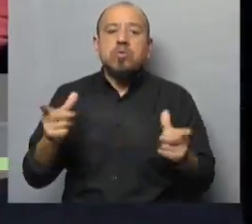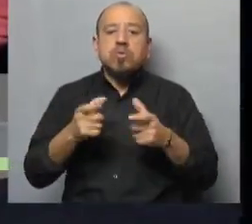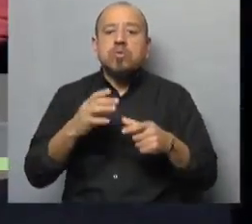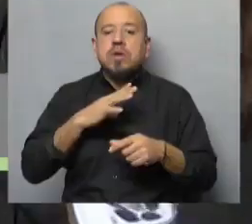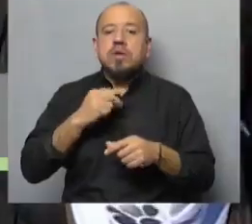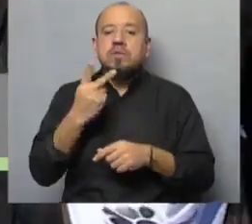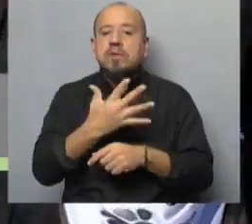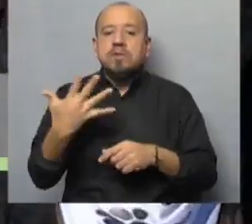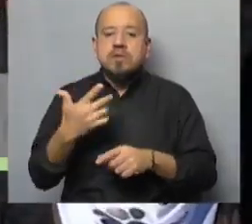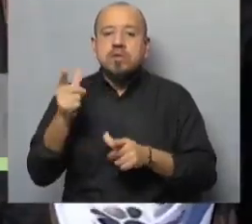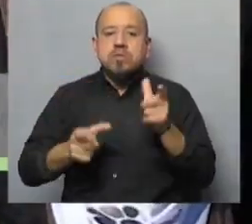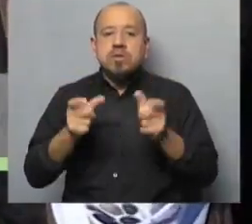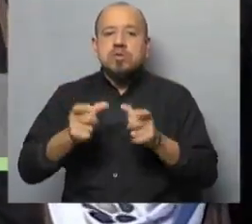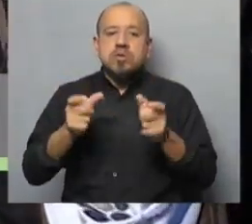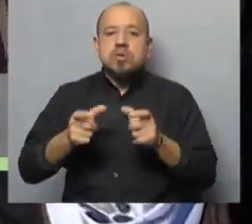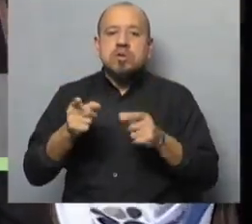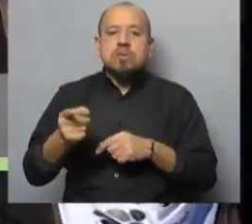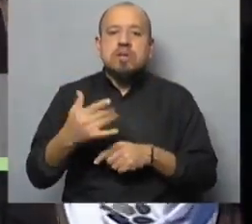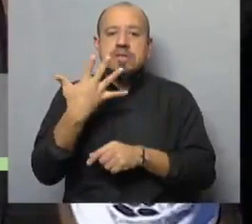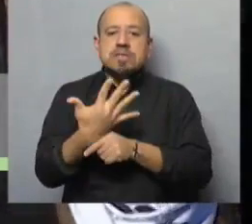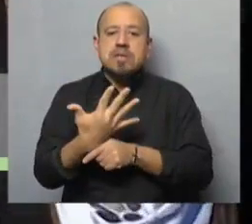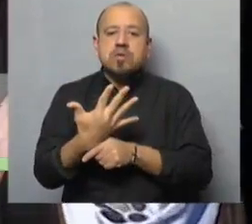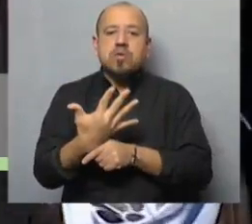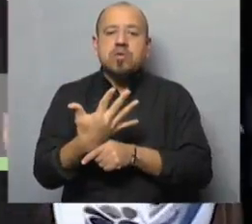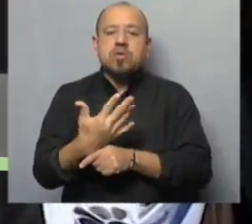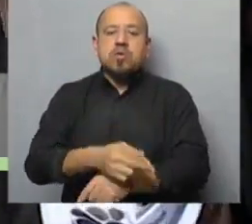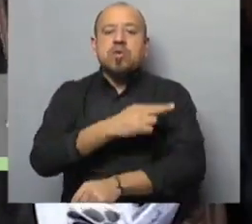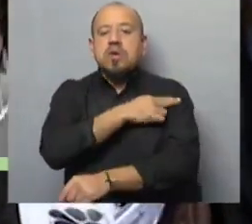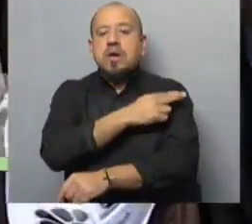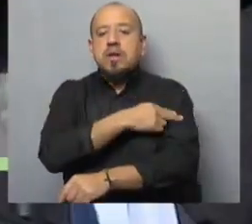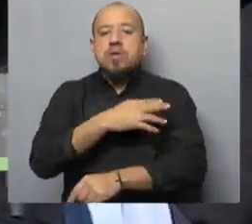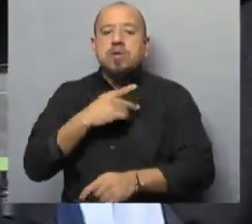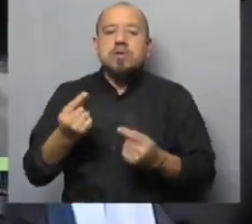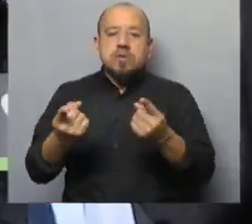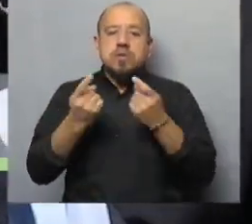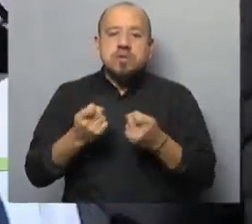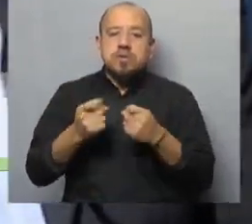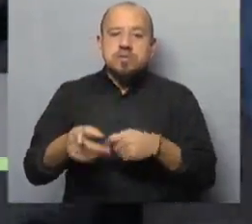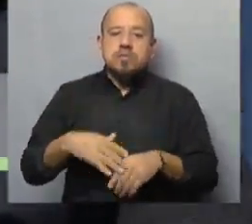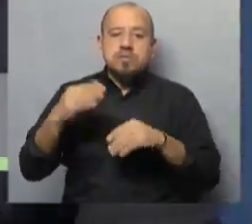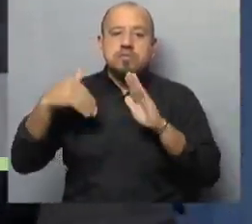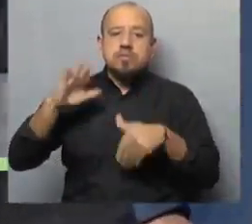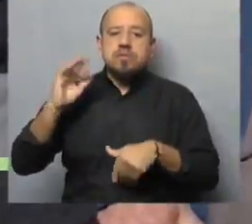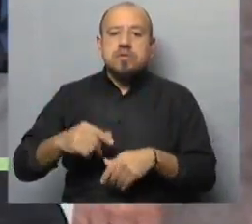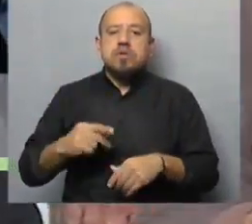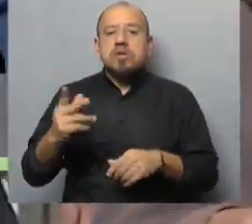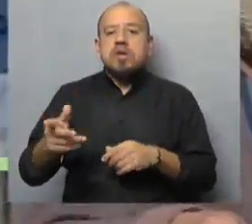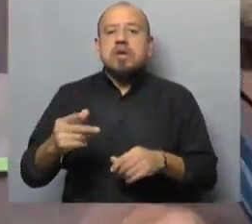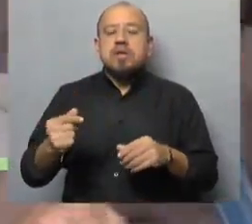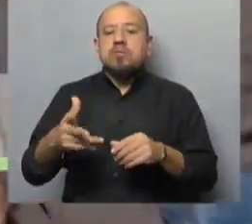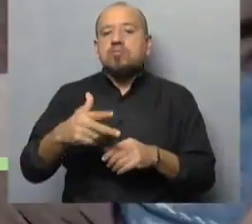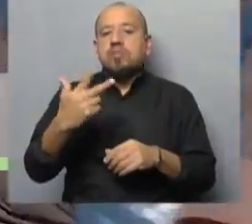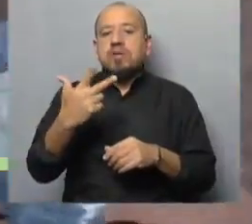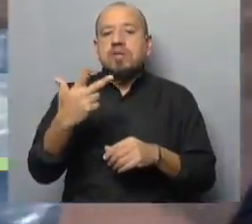25 personas postuladas para ocupar cinco cargos y para que sean electas se necesita en primera instancia una mayoría de dos tercios que el